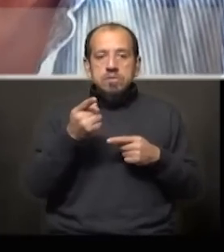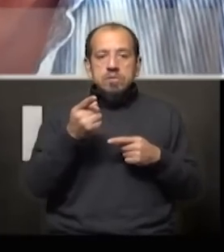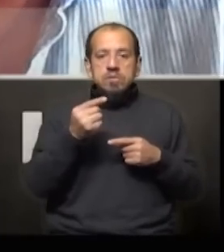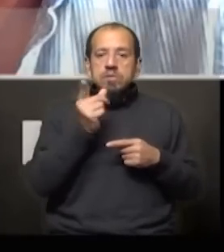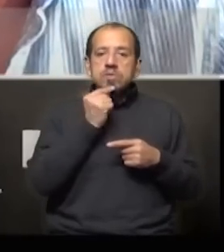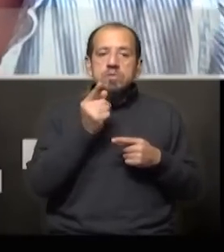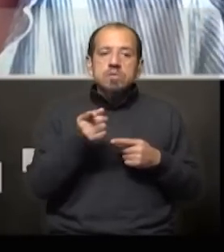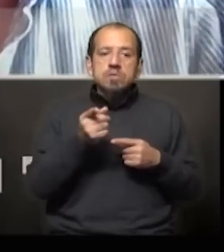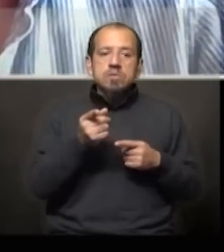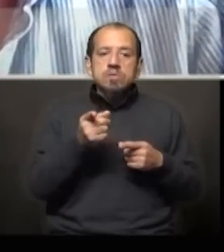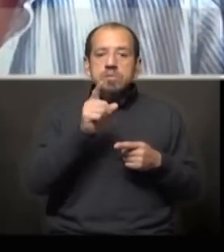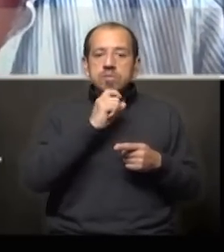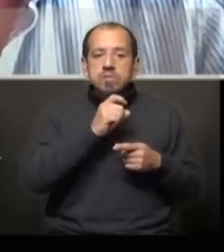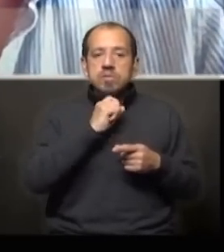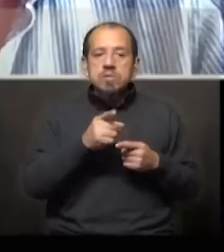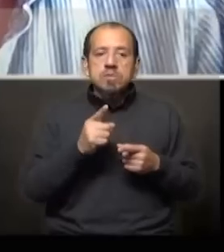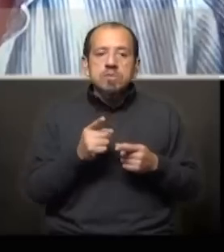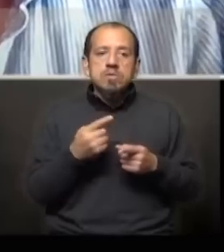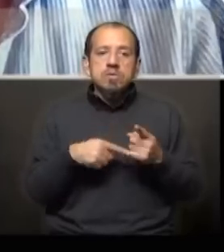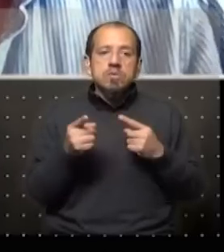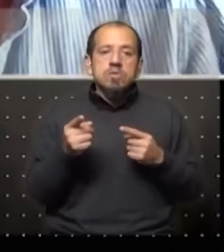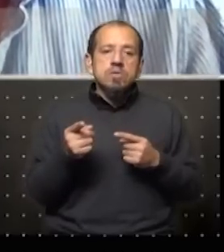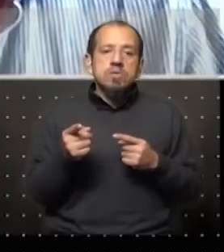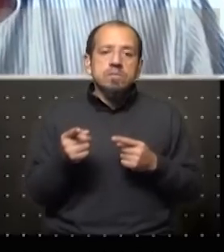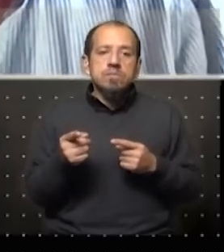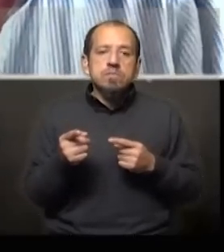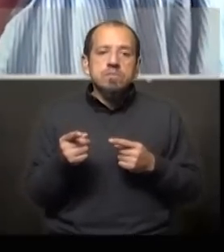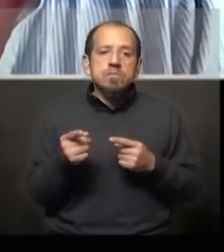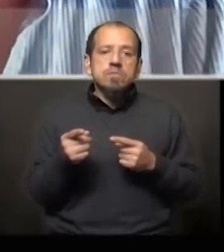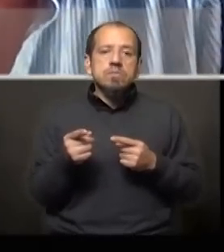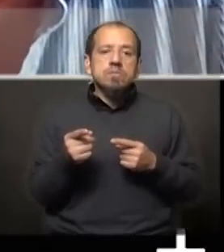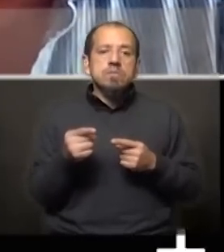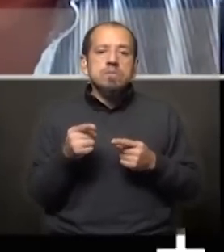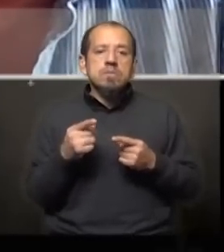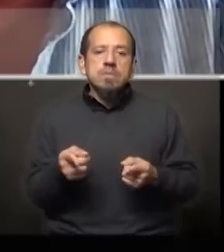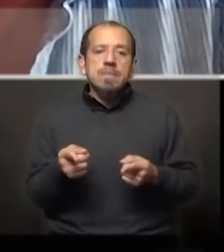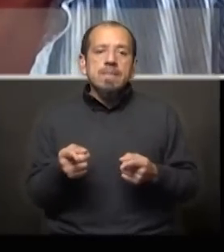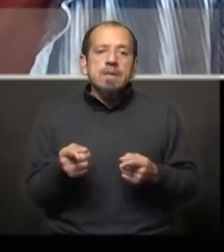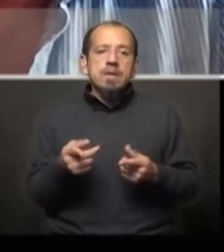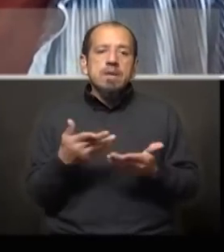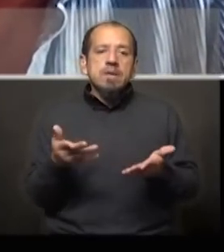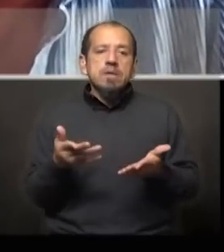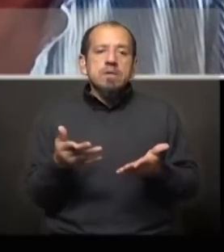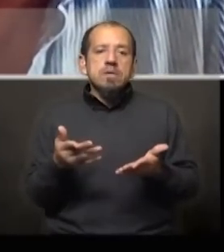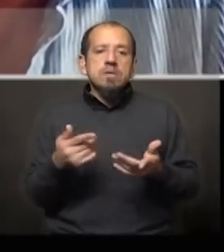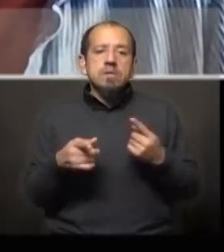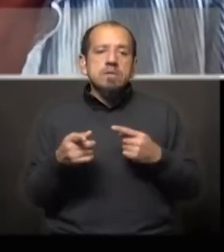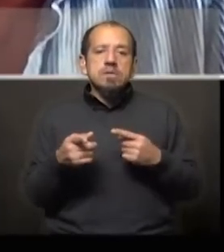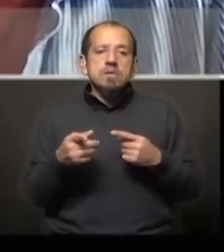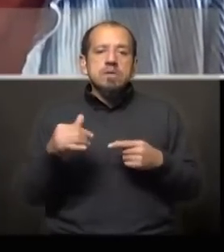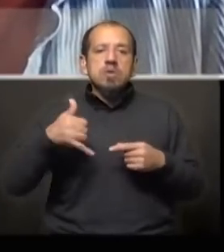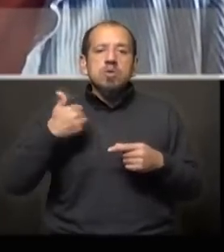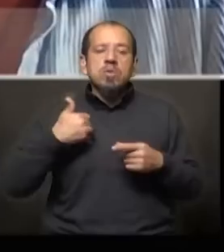estaba mintiendo No Entonces eso desató esa esa rebelión Este joven